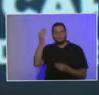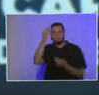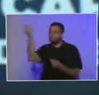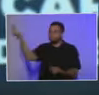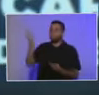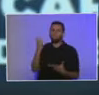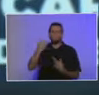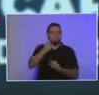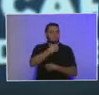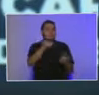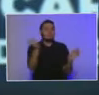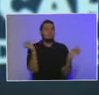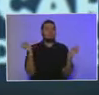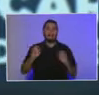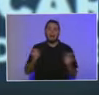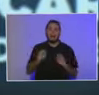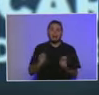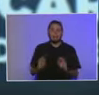instrucción.